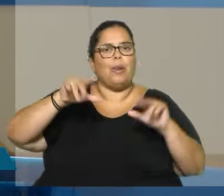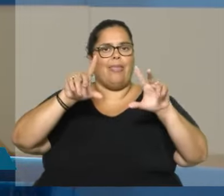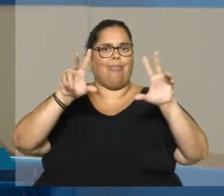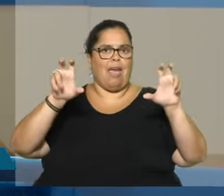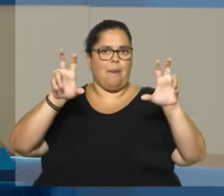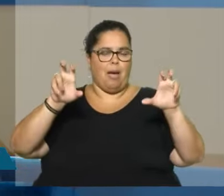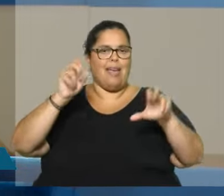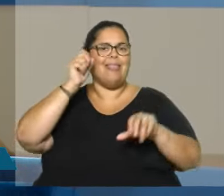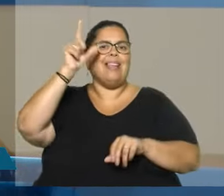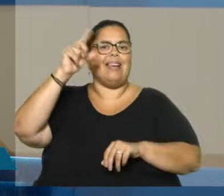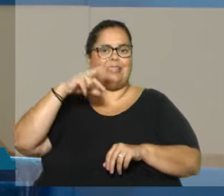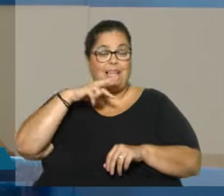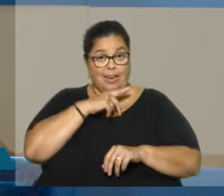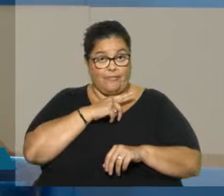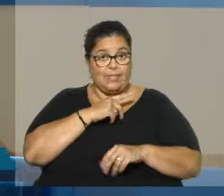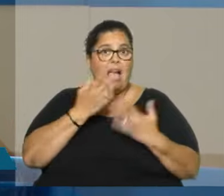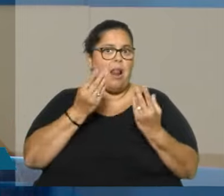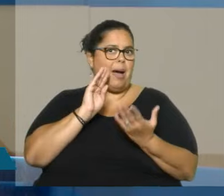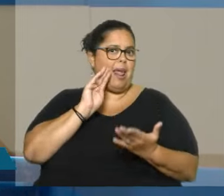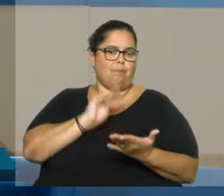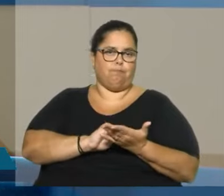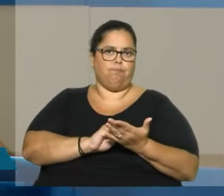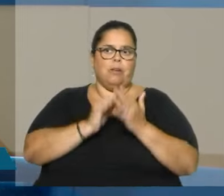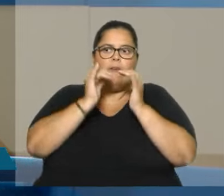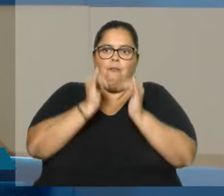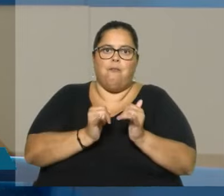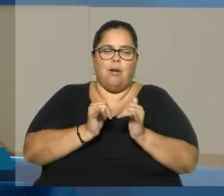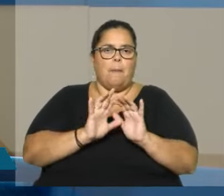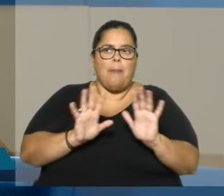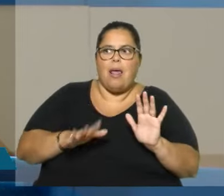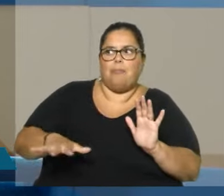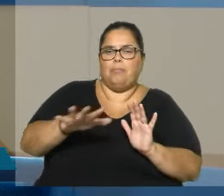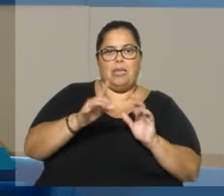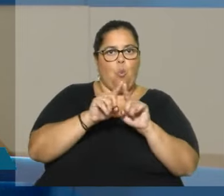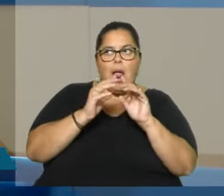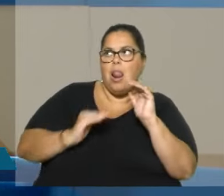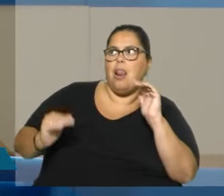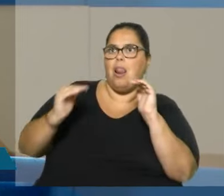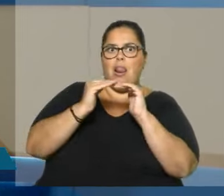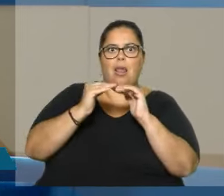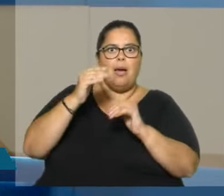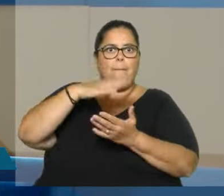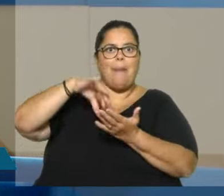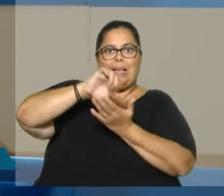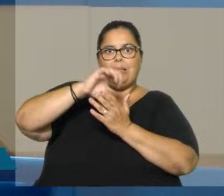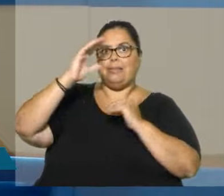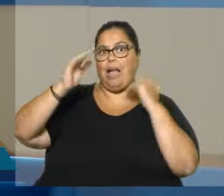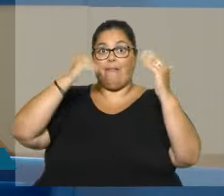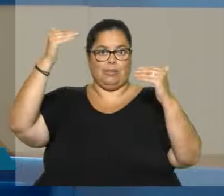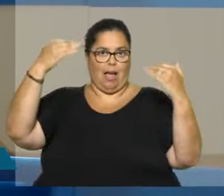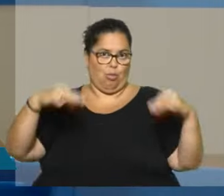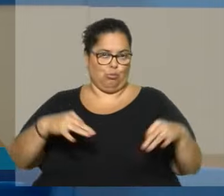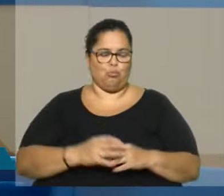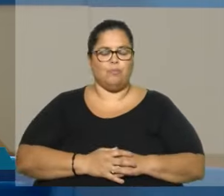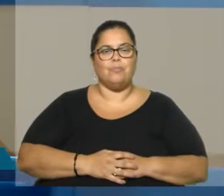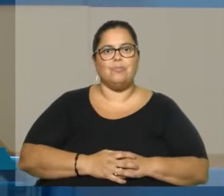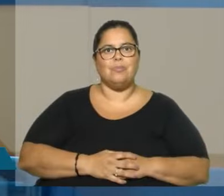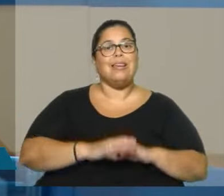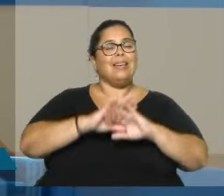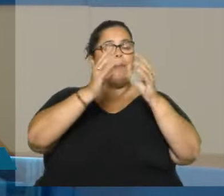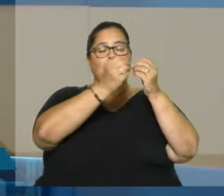este y dejarlo a niveles de los países más más avanzados Aunque todo esto es muy Dinámico me perdí con lo que